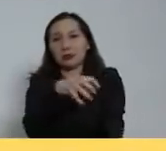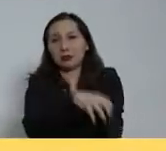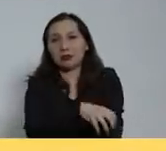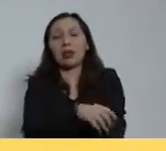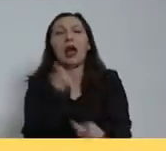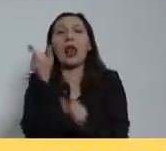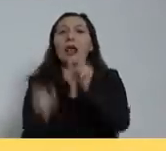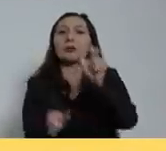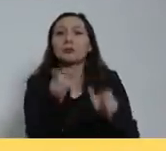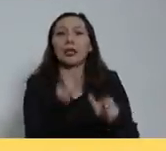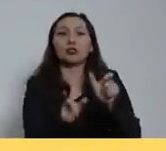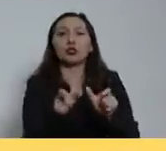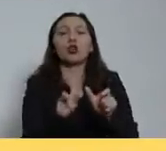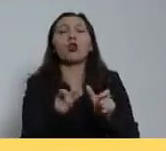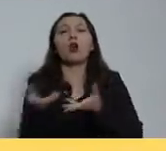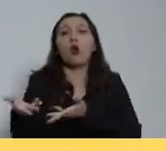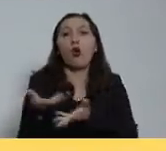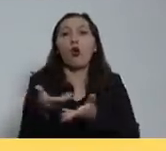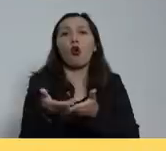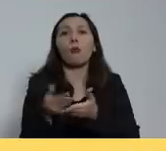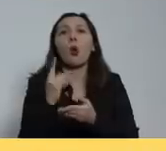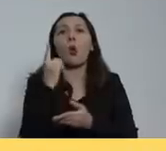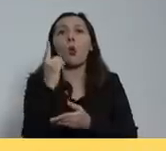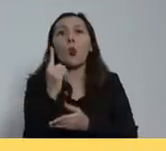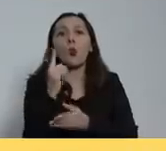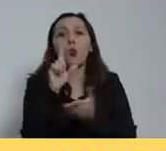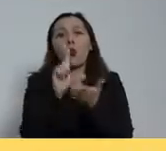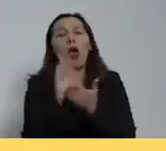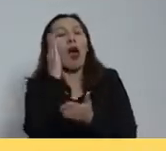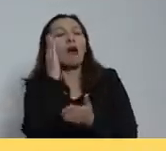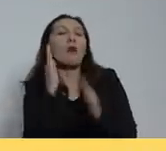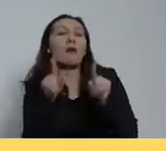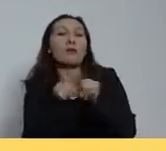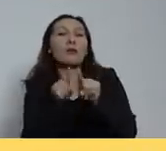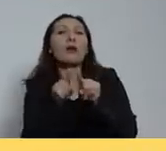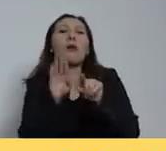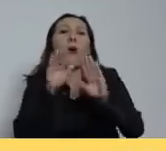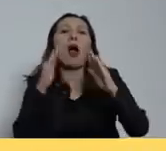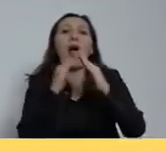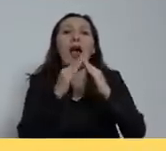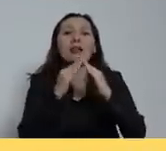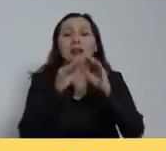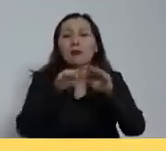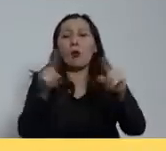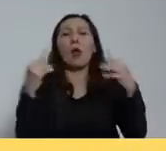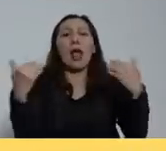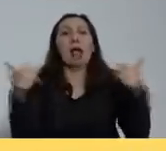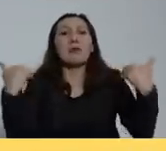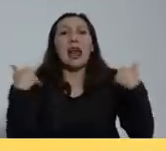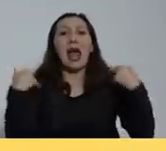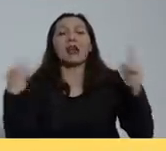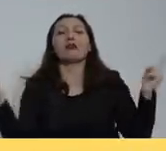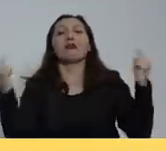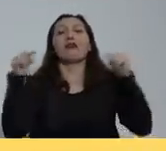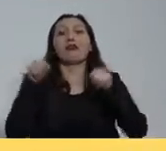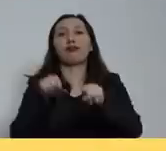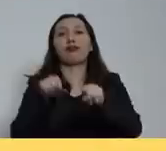a personas que comparten un solo espacio, un gimnasio, y